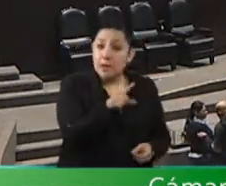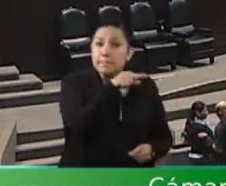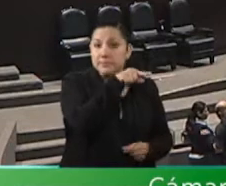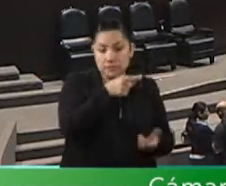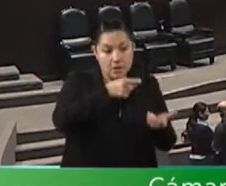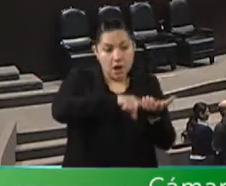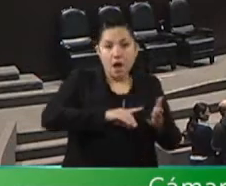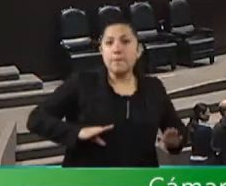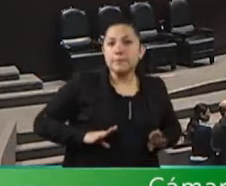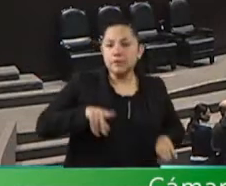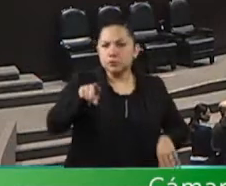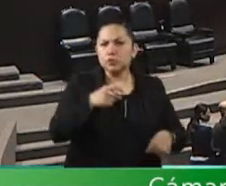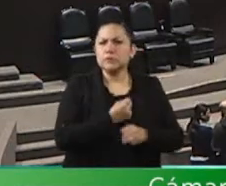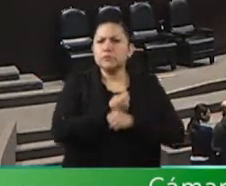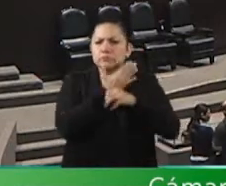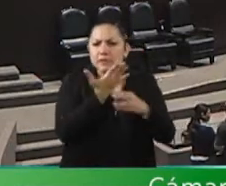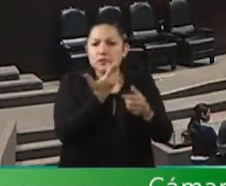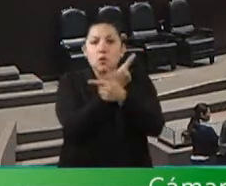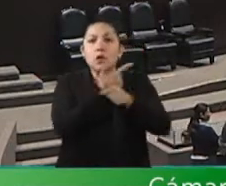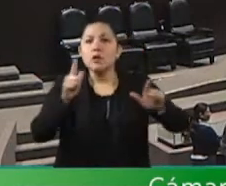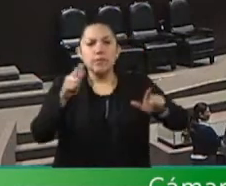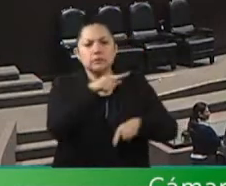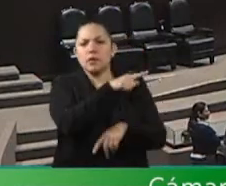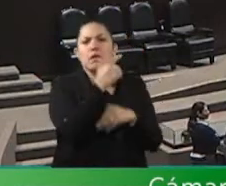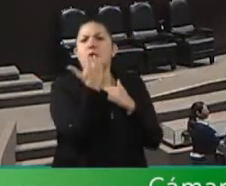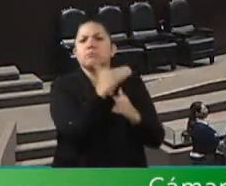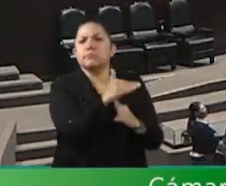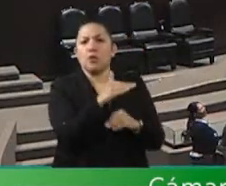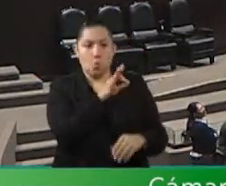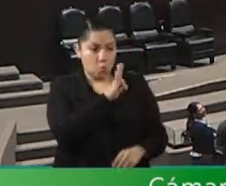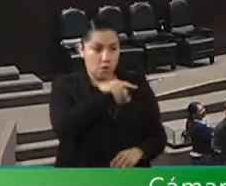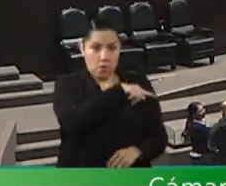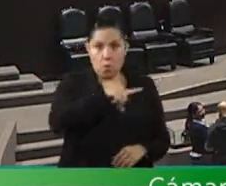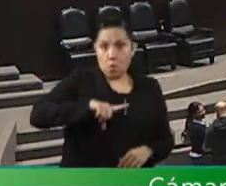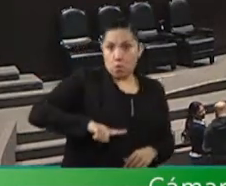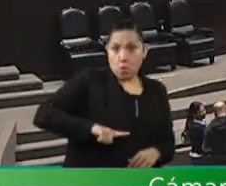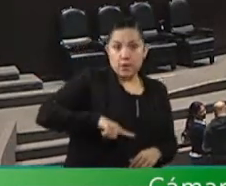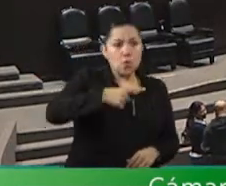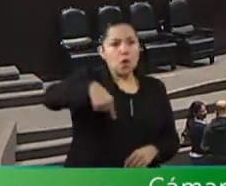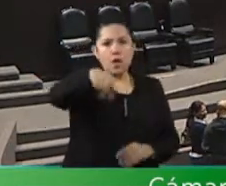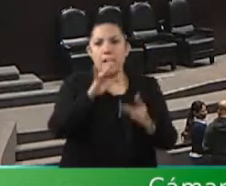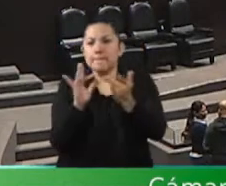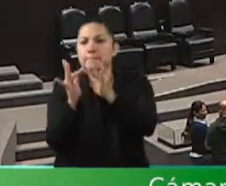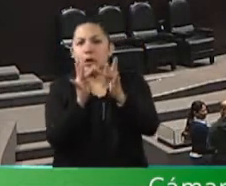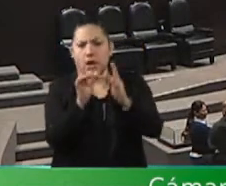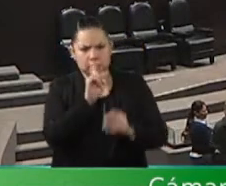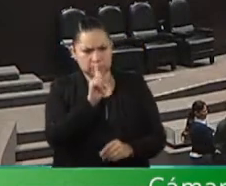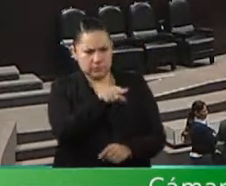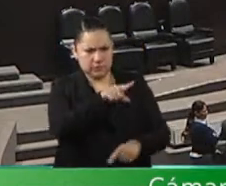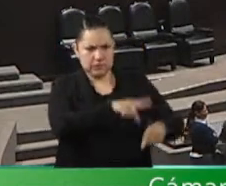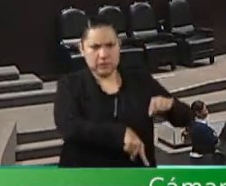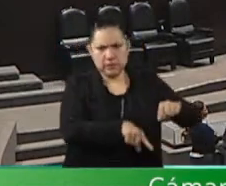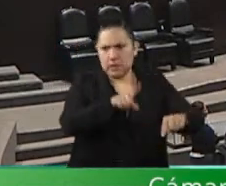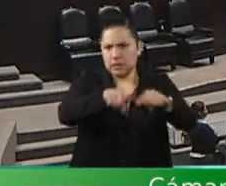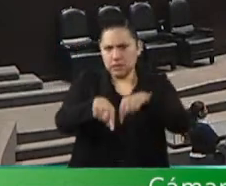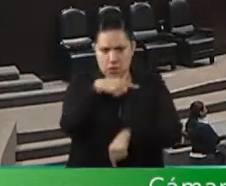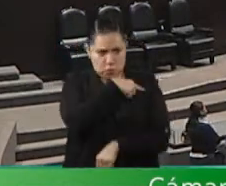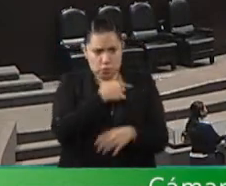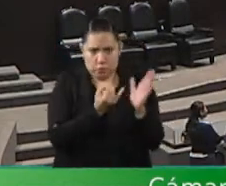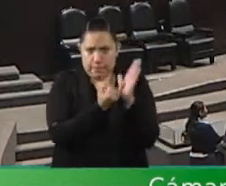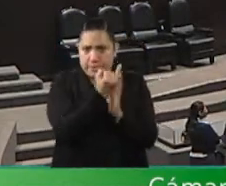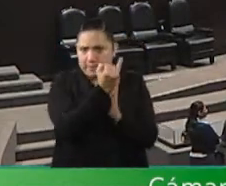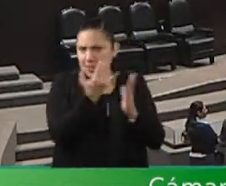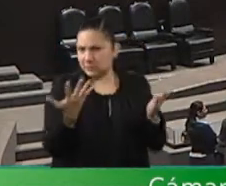el Estado tendría la posibilidad de censurar o controlar el contenido que circula en la red. En resumen, otorgarle al Estado